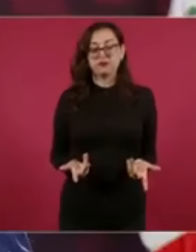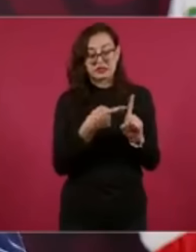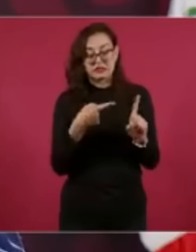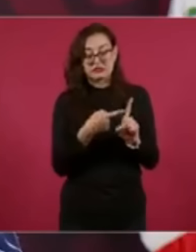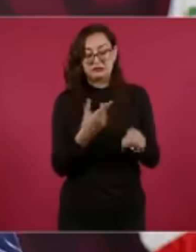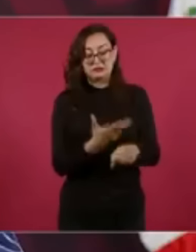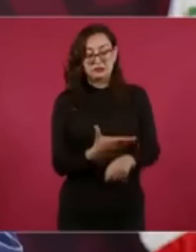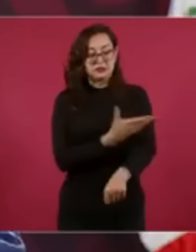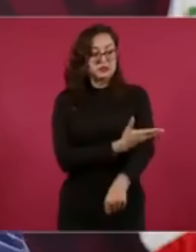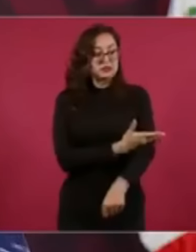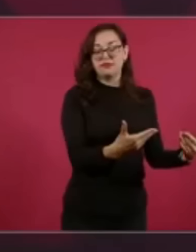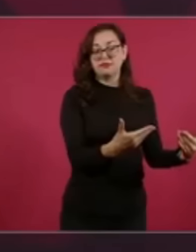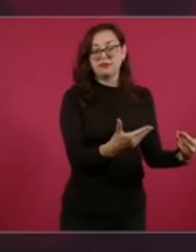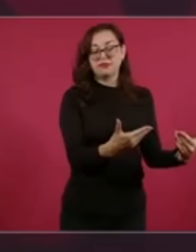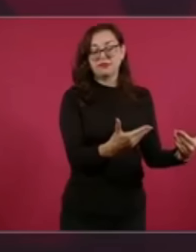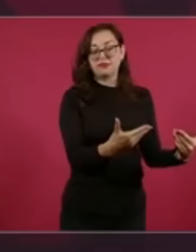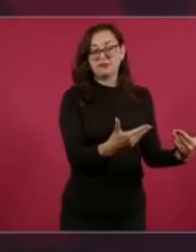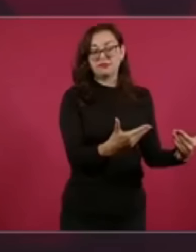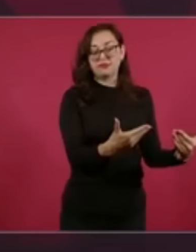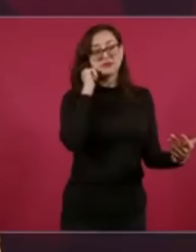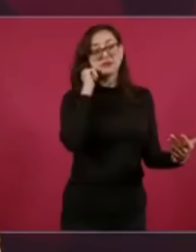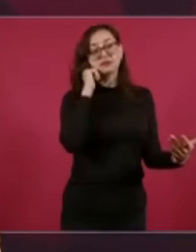estos militares